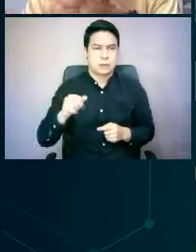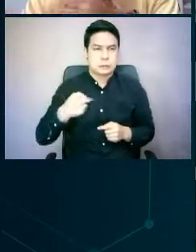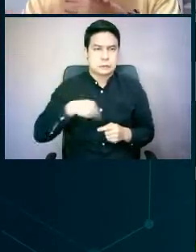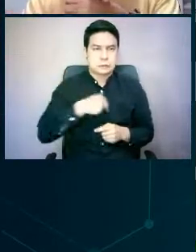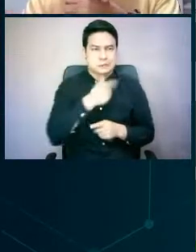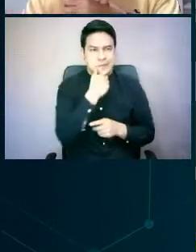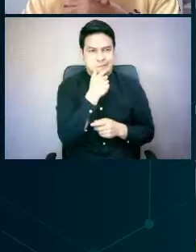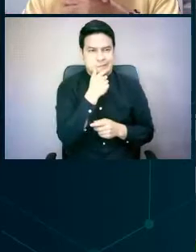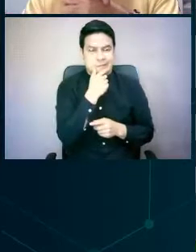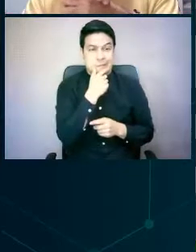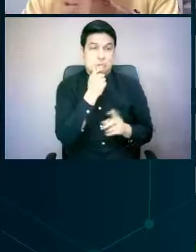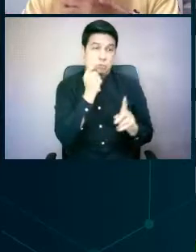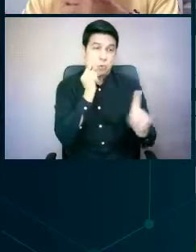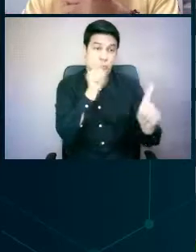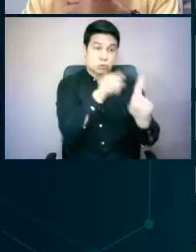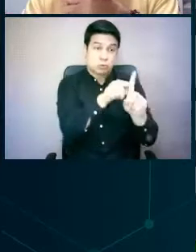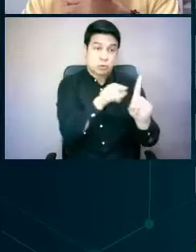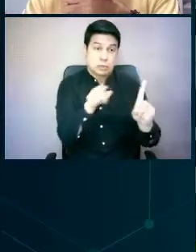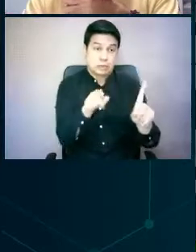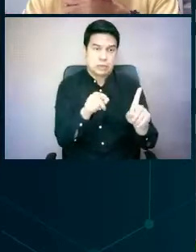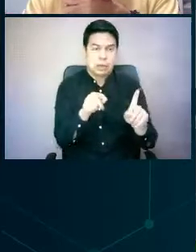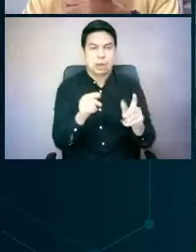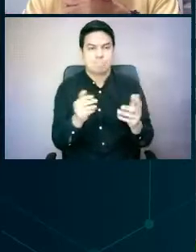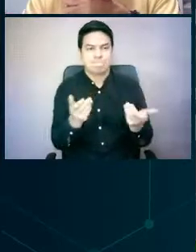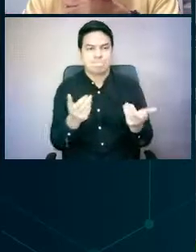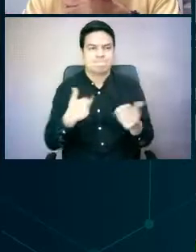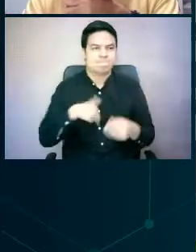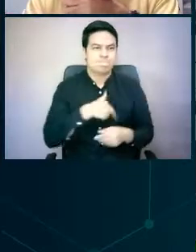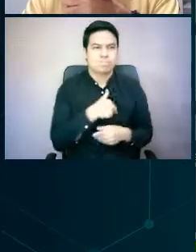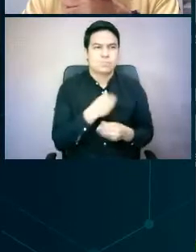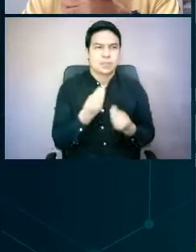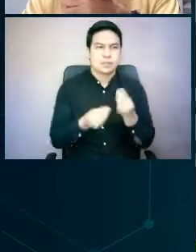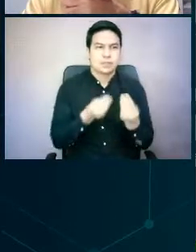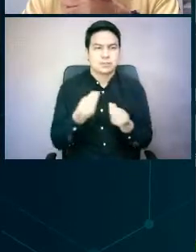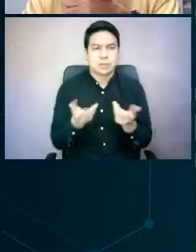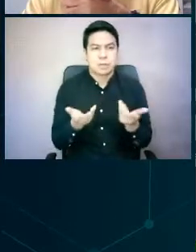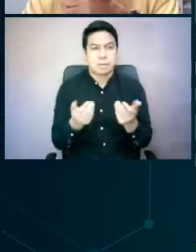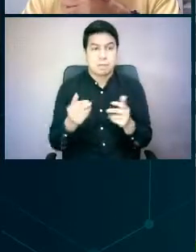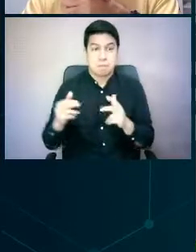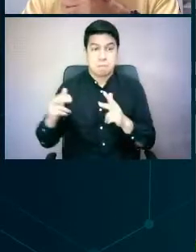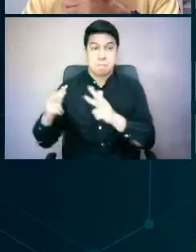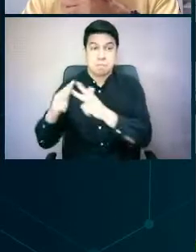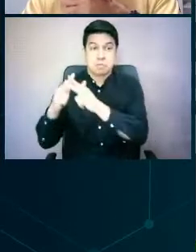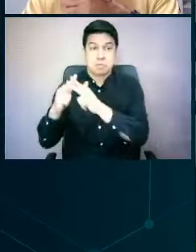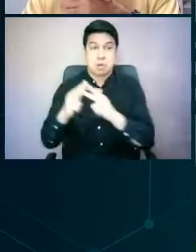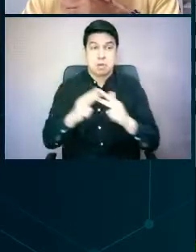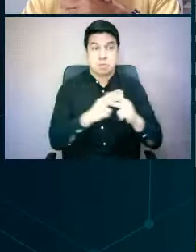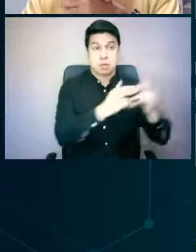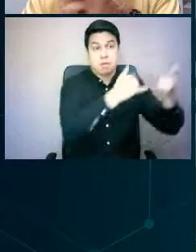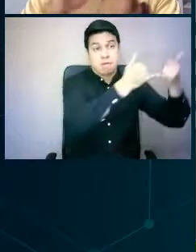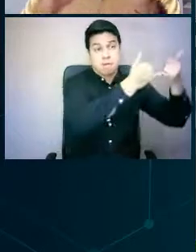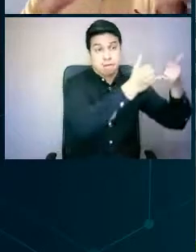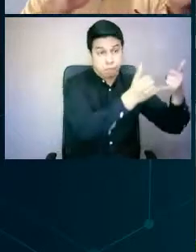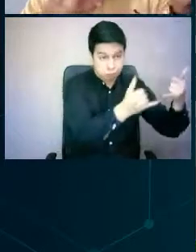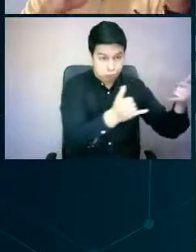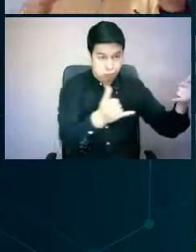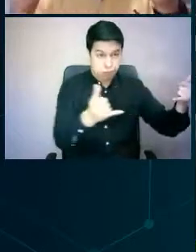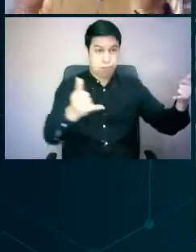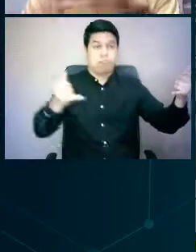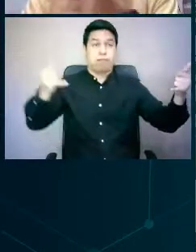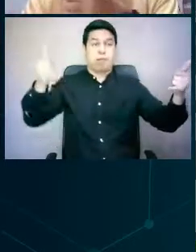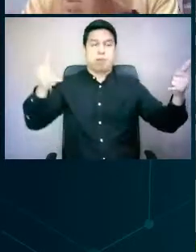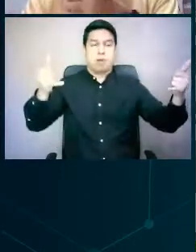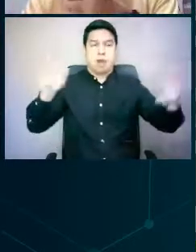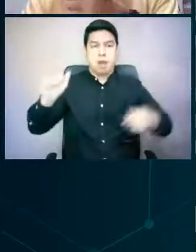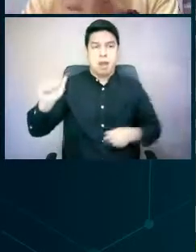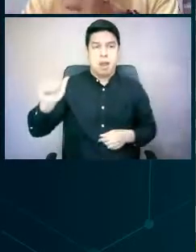cierto. ¿Por qué? Porque ya no vamos a tener que tender una fibra óptica dedicada entre el punto A y el